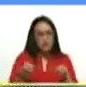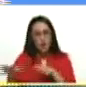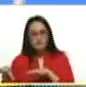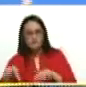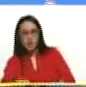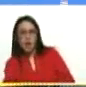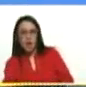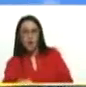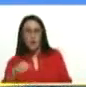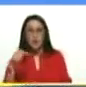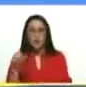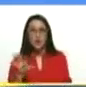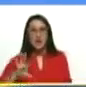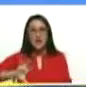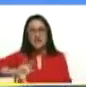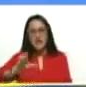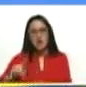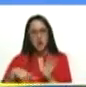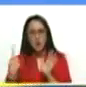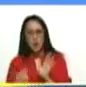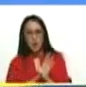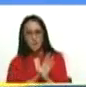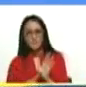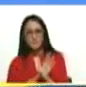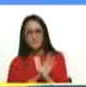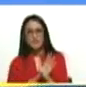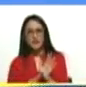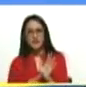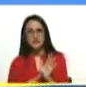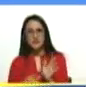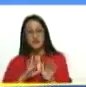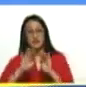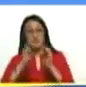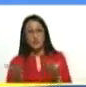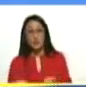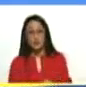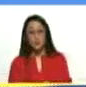colonización de regiones enteras de el planeta Tierra.